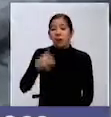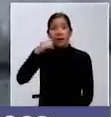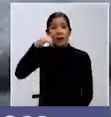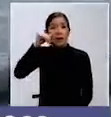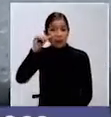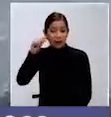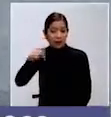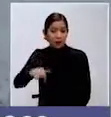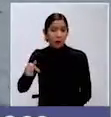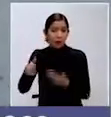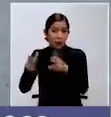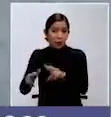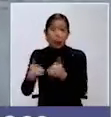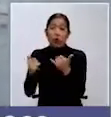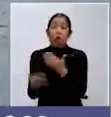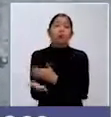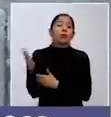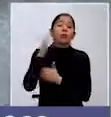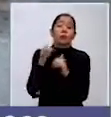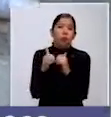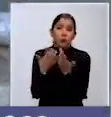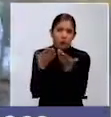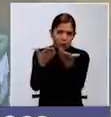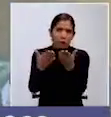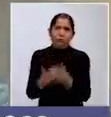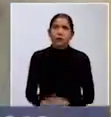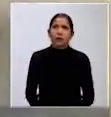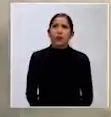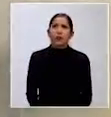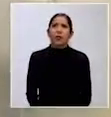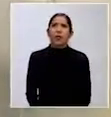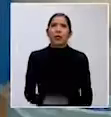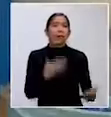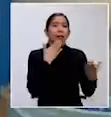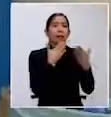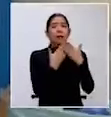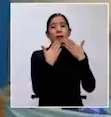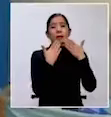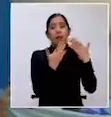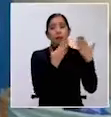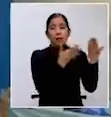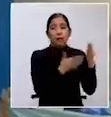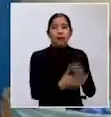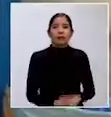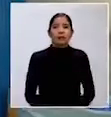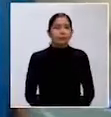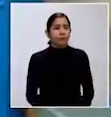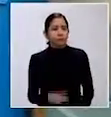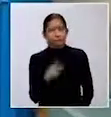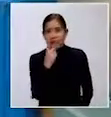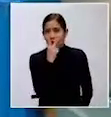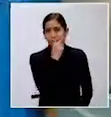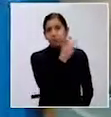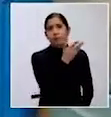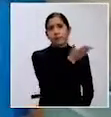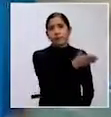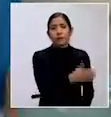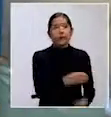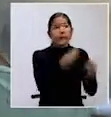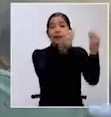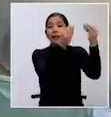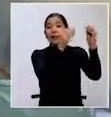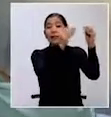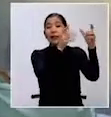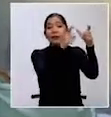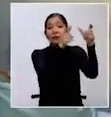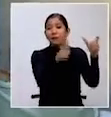pasada y durante esta jornada. Lorena. Bueno, gracias, Roxana. Claro, es, de esta manera es que ha quedado este kiosco y